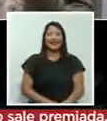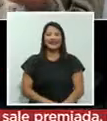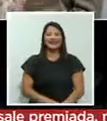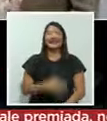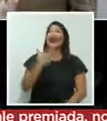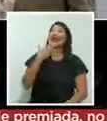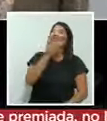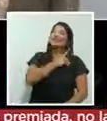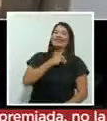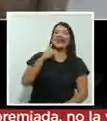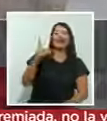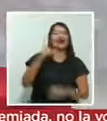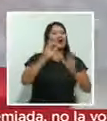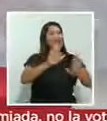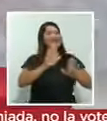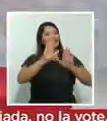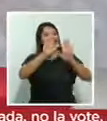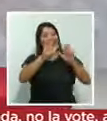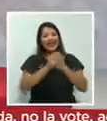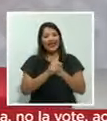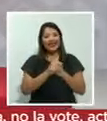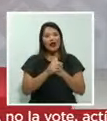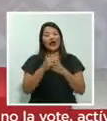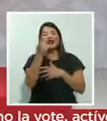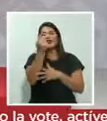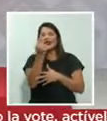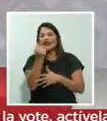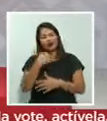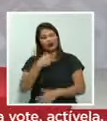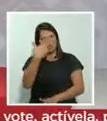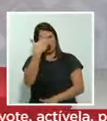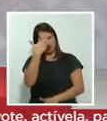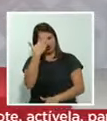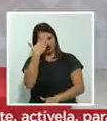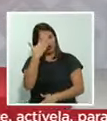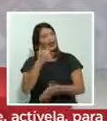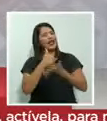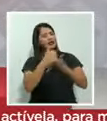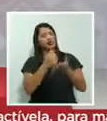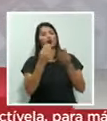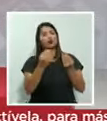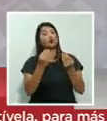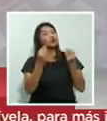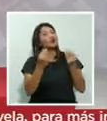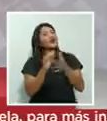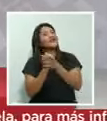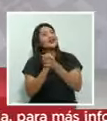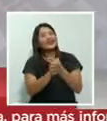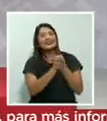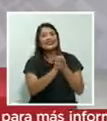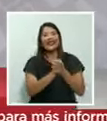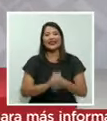400,000 colones. Adiós. Excelente, platita que yo sé que le va a hacer mucho bien. Muchas felicidades.